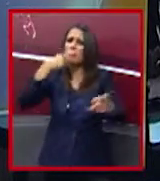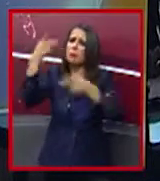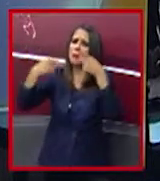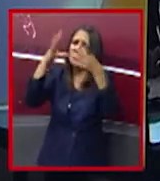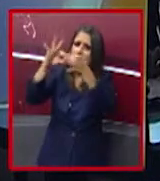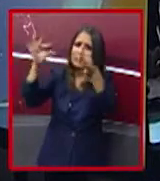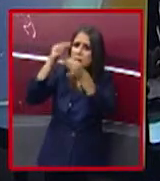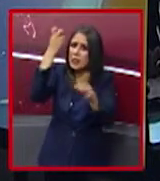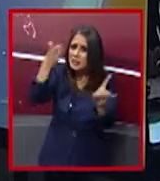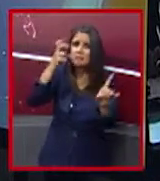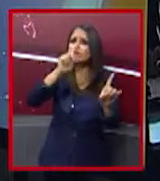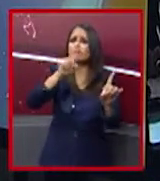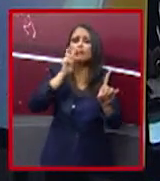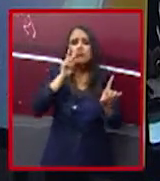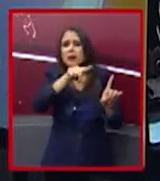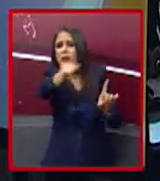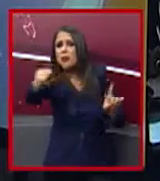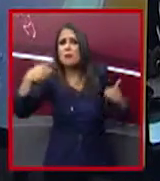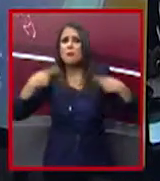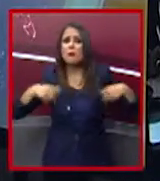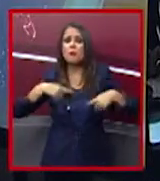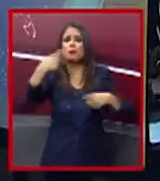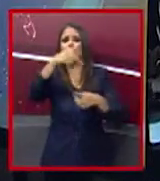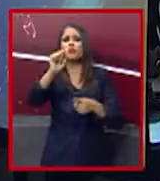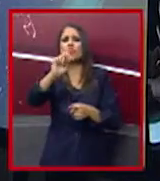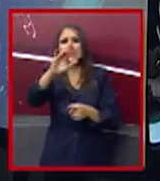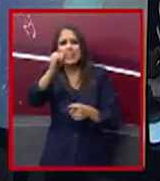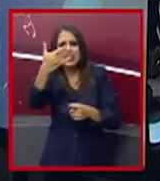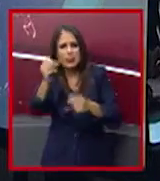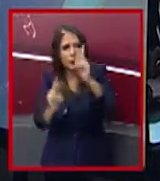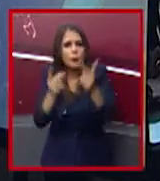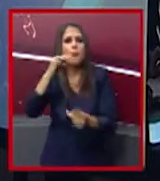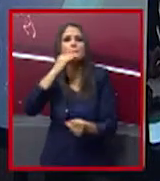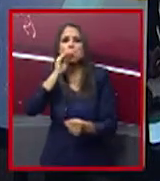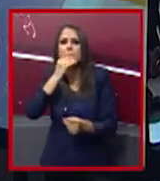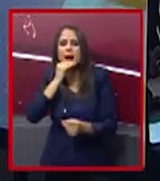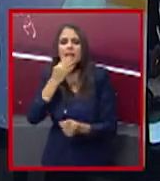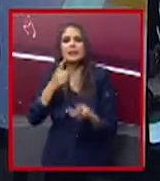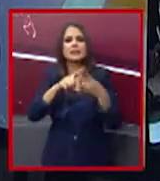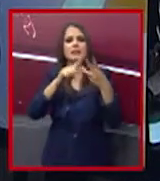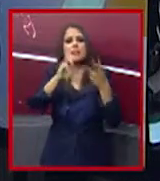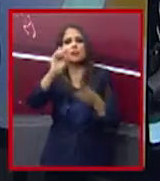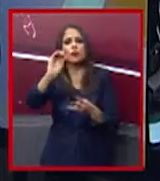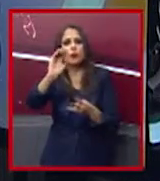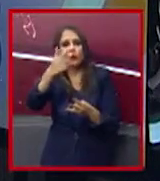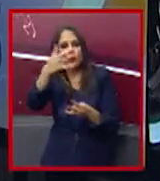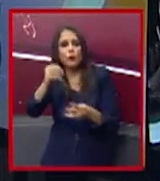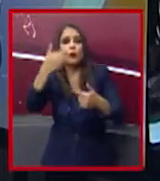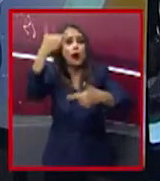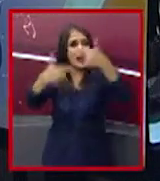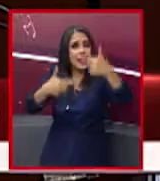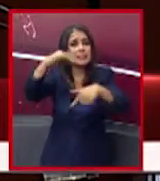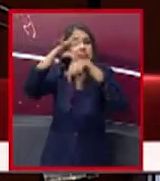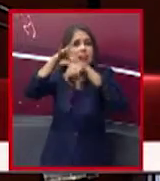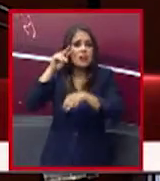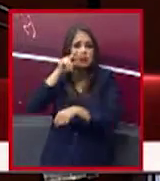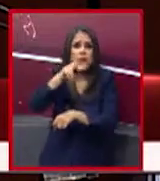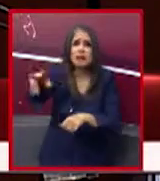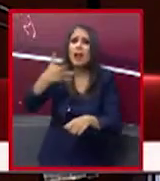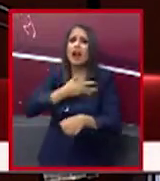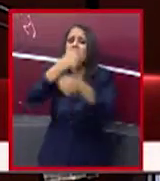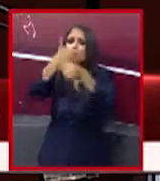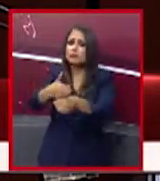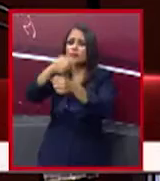realidad que viven millones de productores mexicanos de trigo, maíz, sorgo, leche y carne. ¿Por